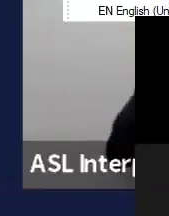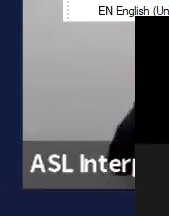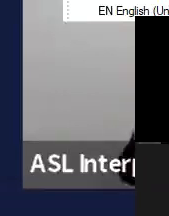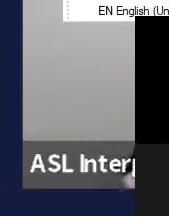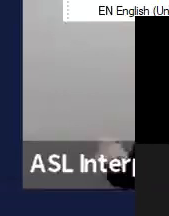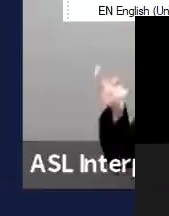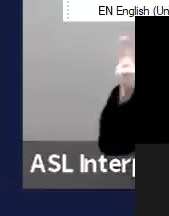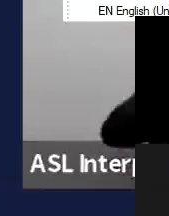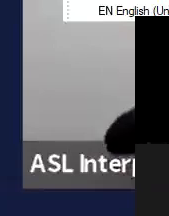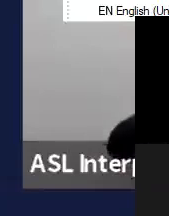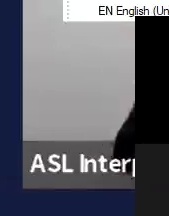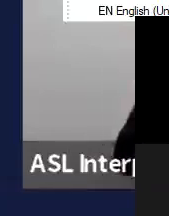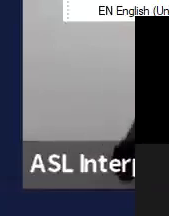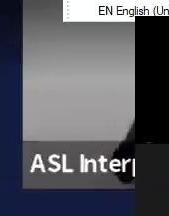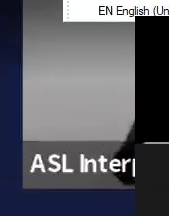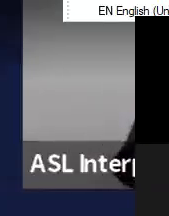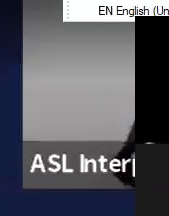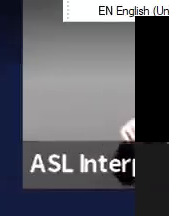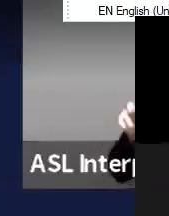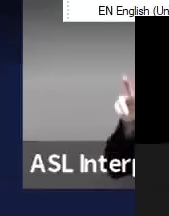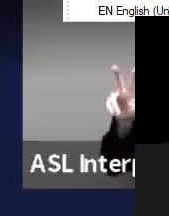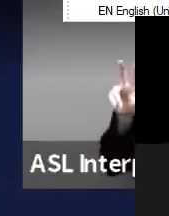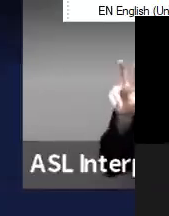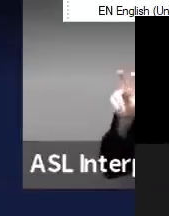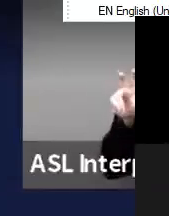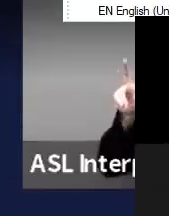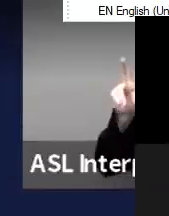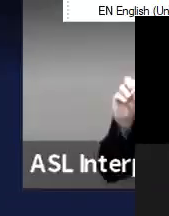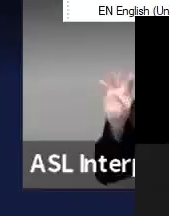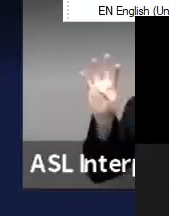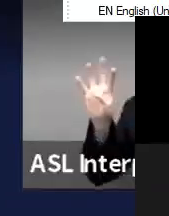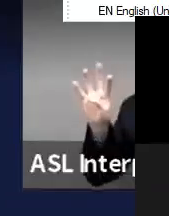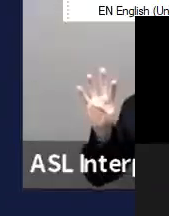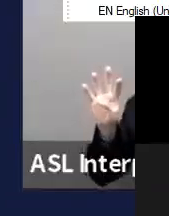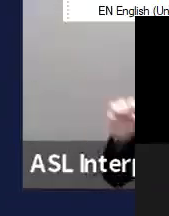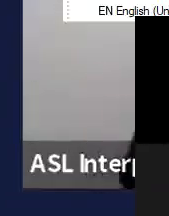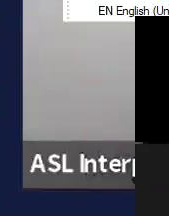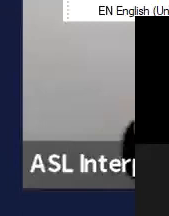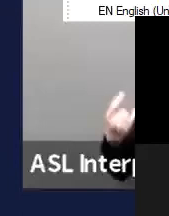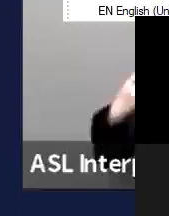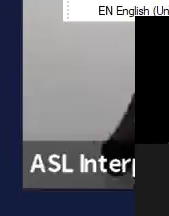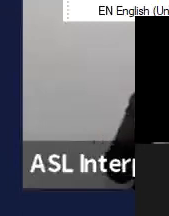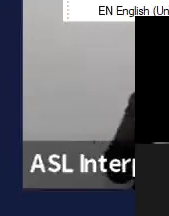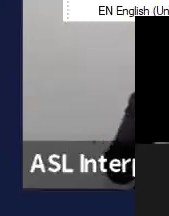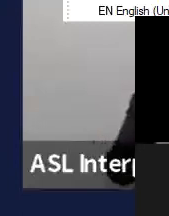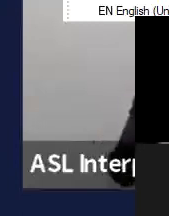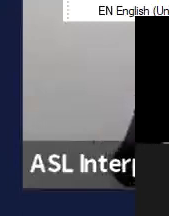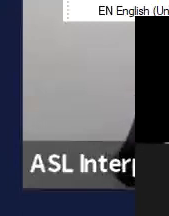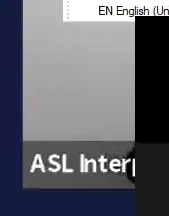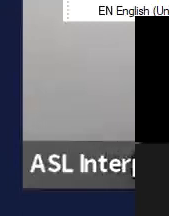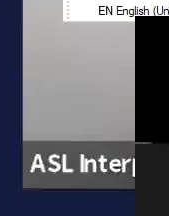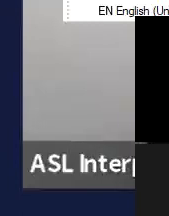Hospitalizaciones para el día de ayer habían saltado de nuevo dramáticamente a un monto de 304 y pueden ver que el día de